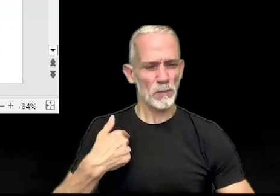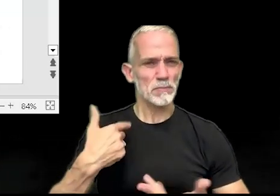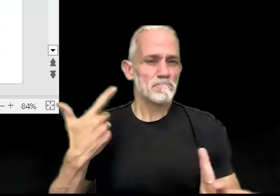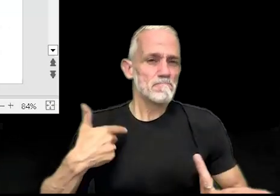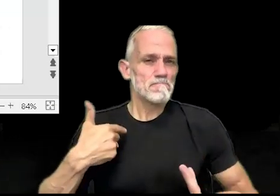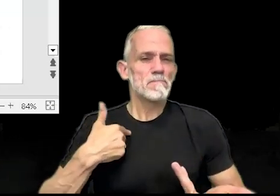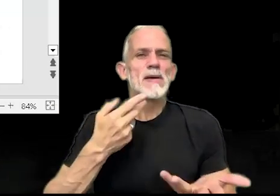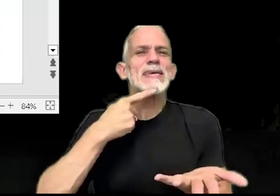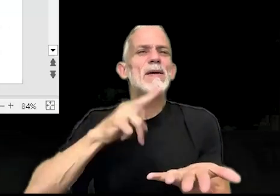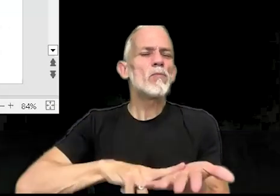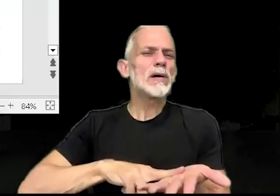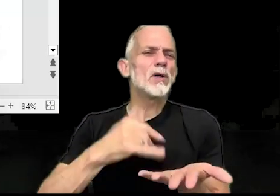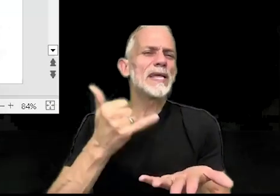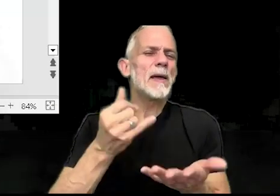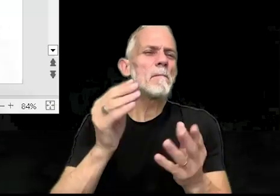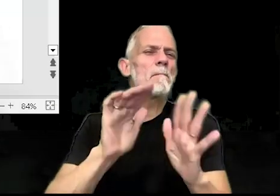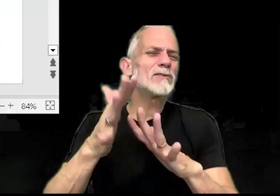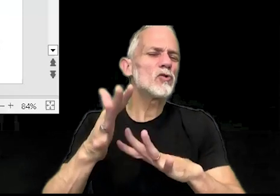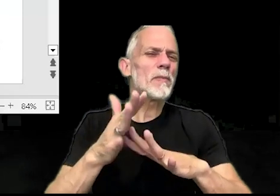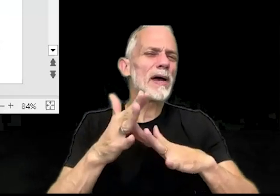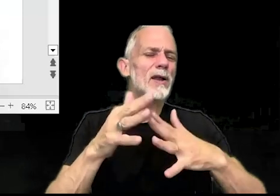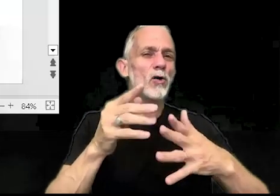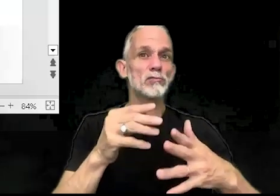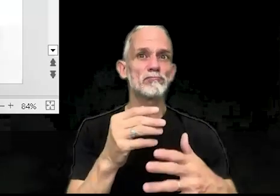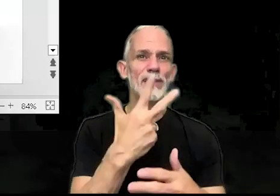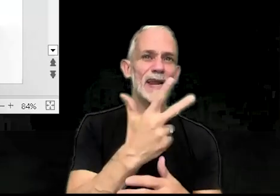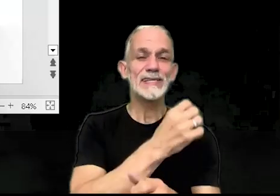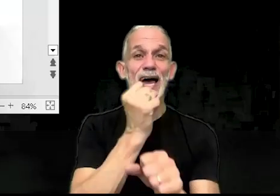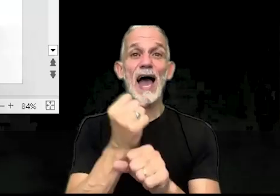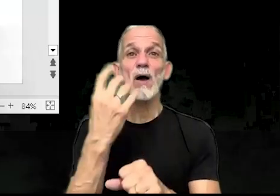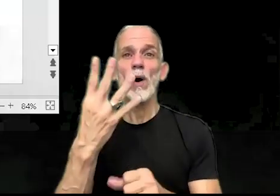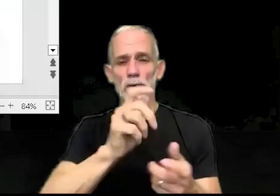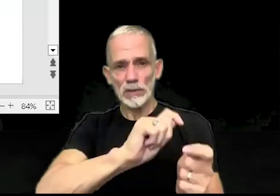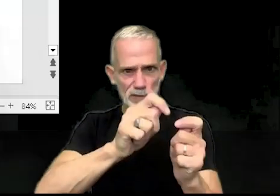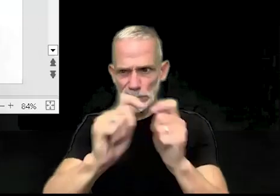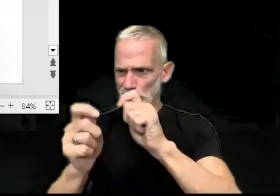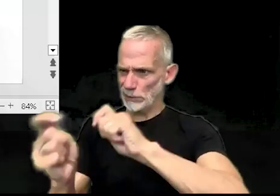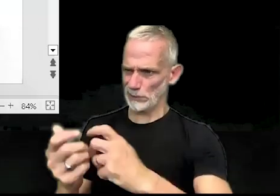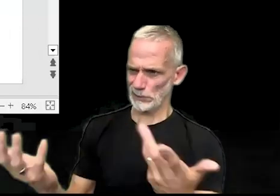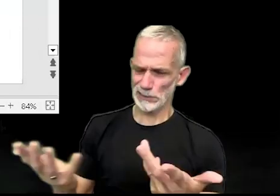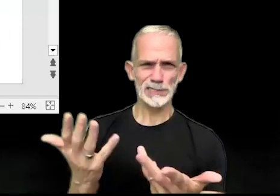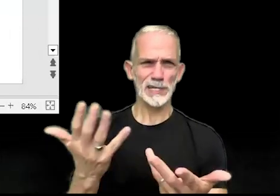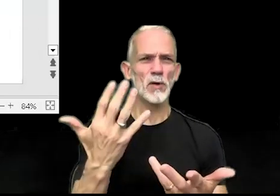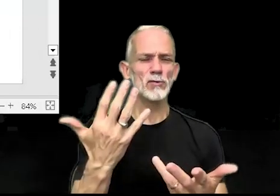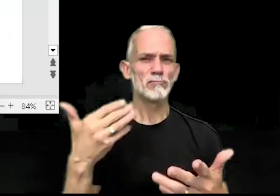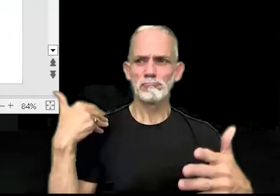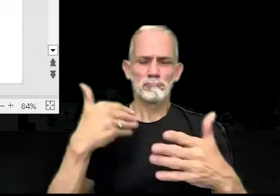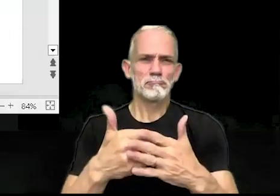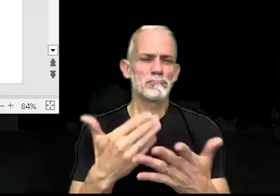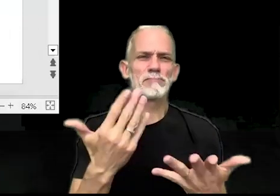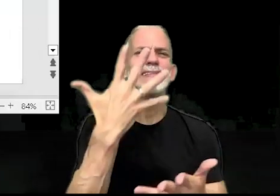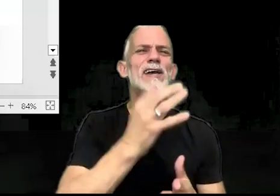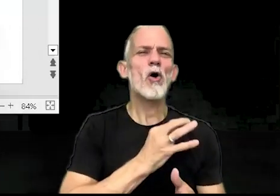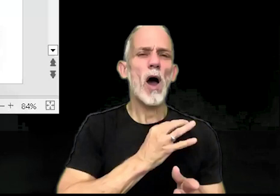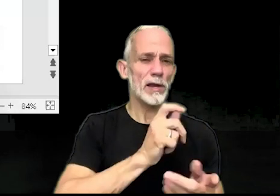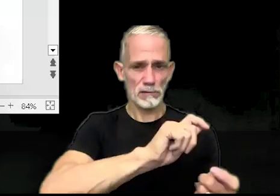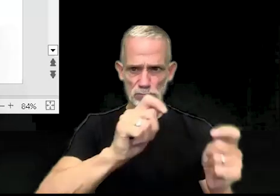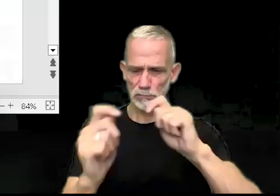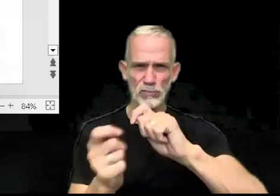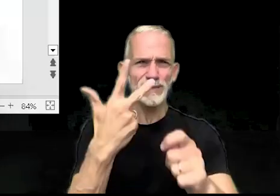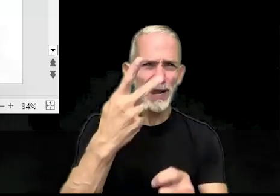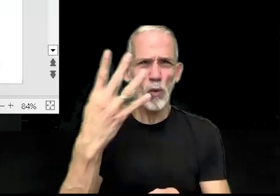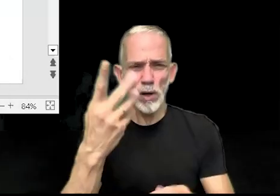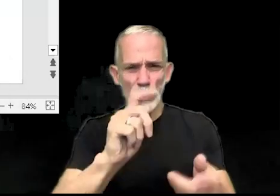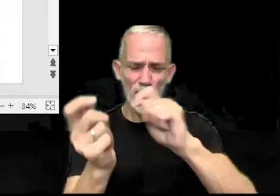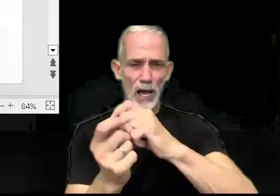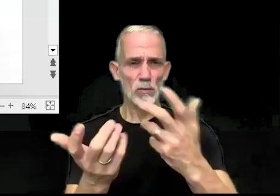este gravamen tiene aproximadamente 3 a 4 modificaciones en los últimos, por lo menos, 5 años.